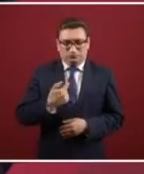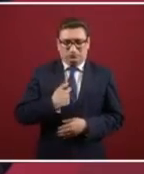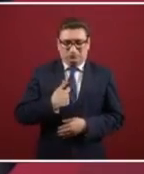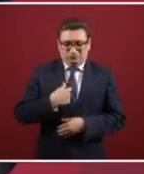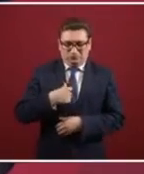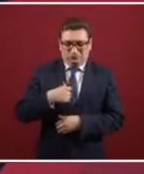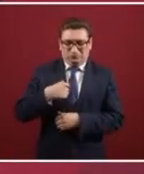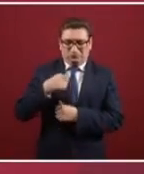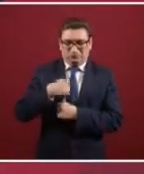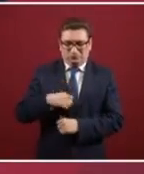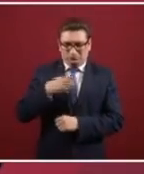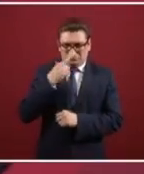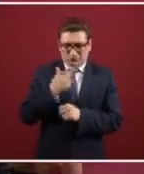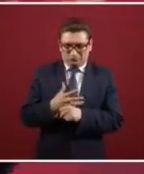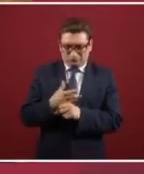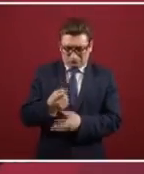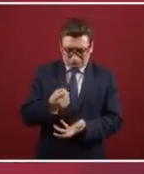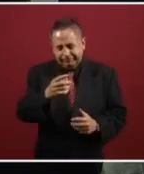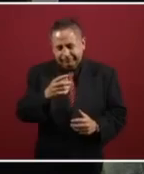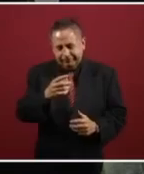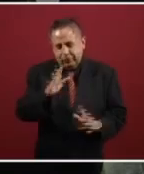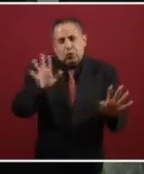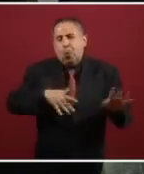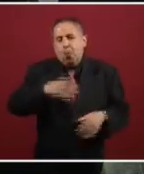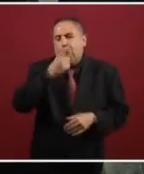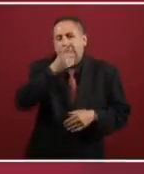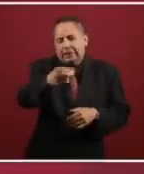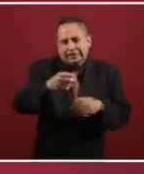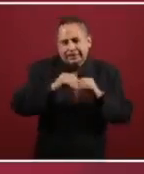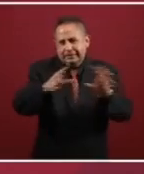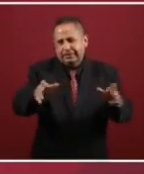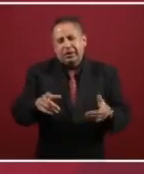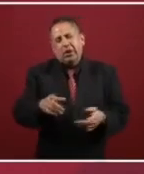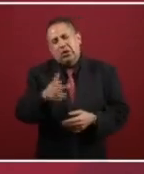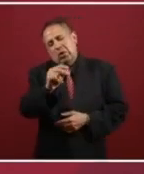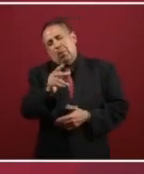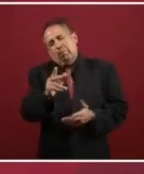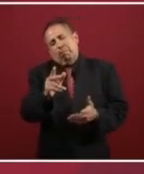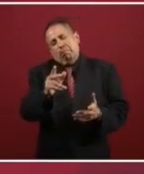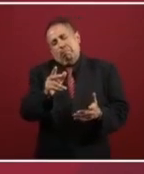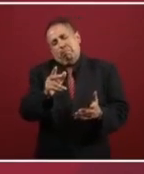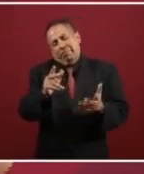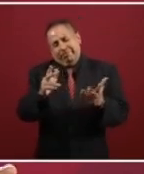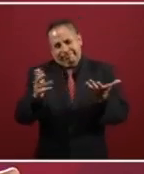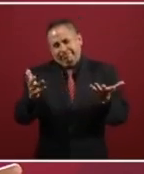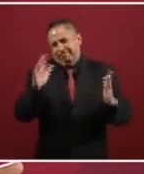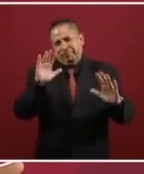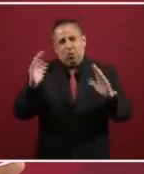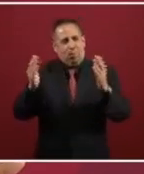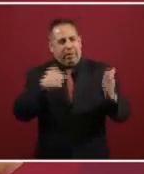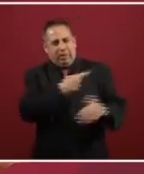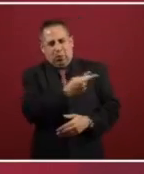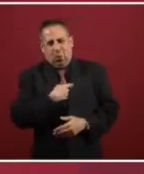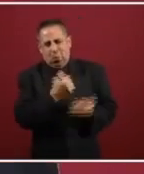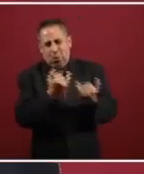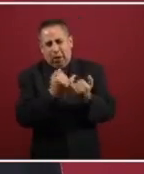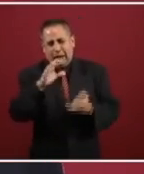secreta como la que tenía Salinas. No me comparen. O sea,